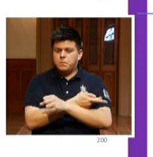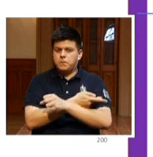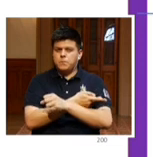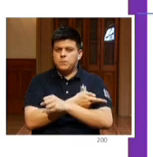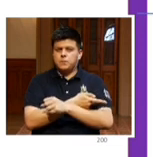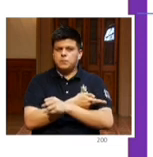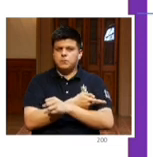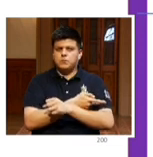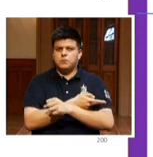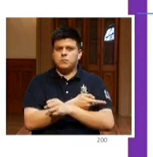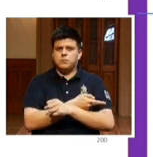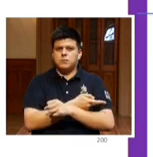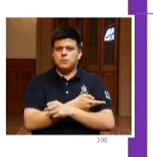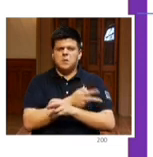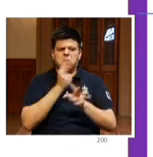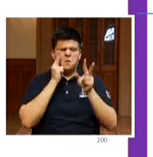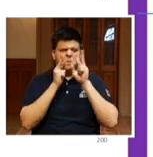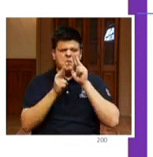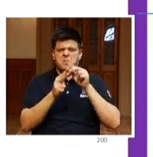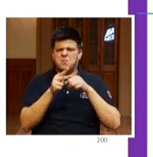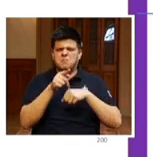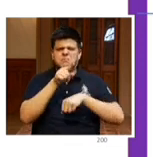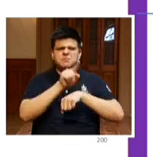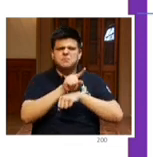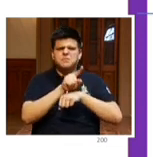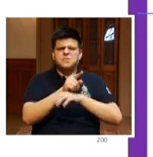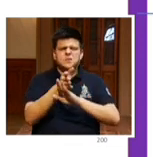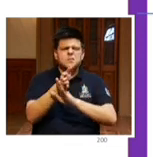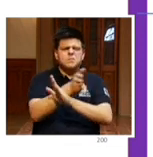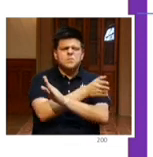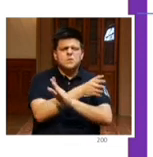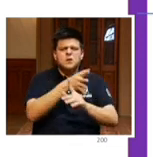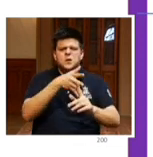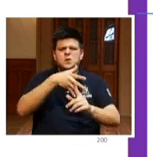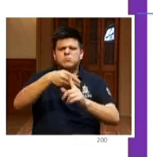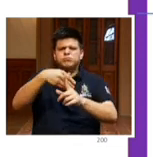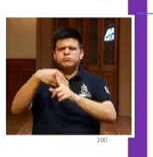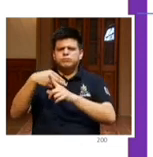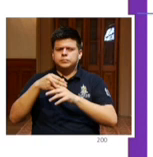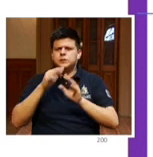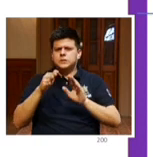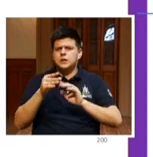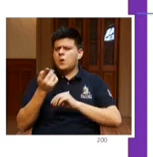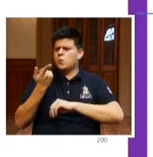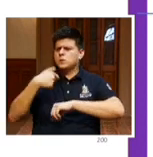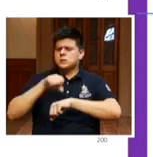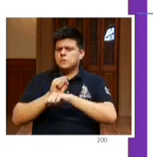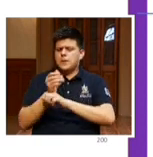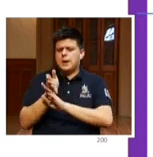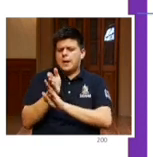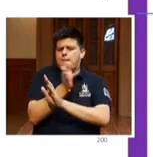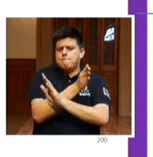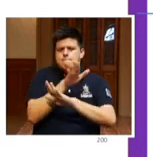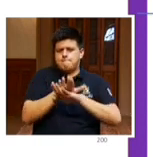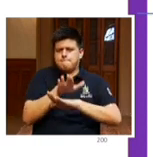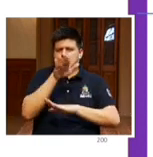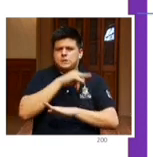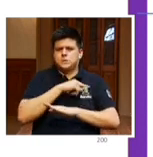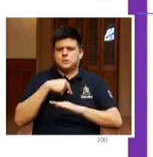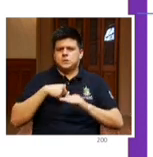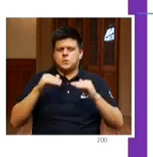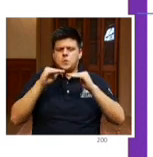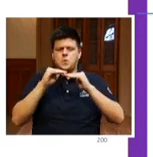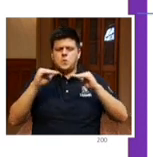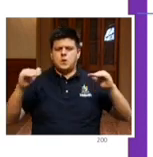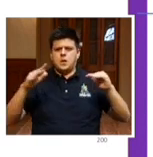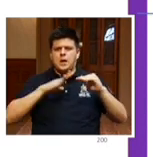se está comportando la incidencia diaria. Tenemos ya prácticamente poco más de una semana que nos estamos moviendo en el